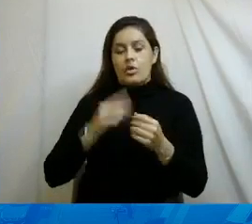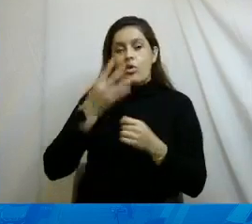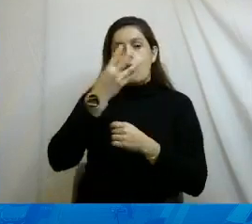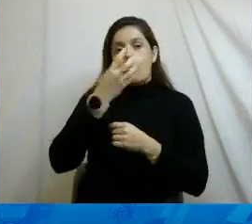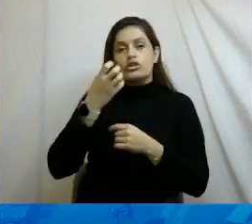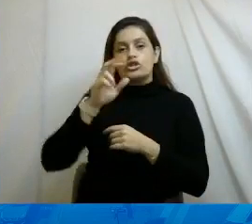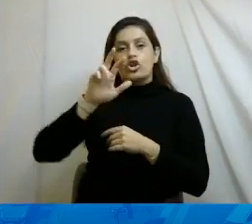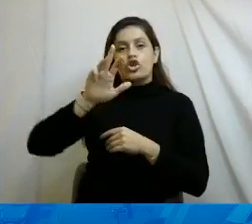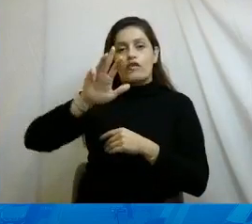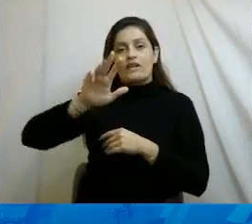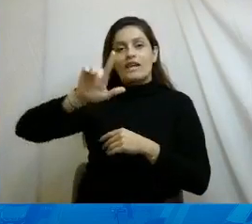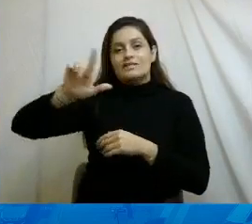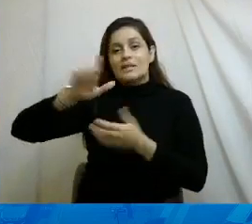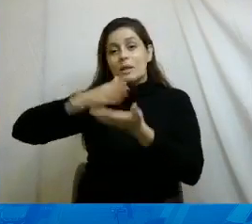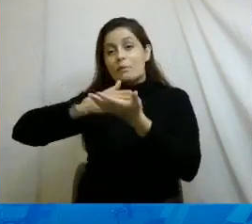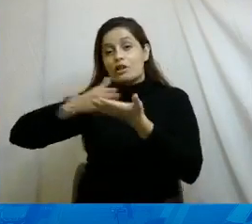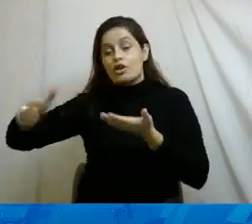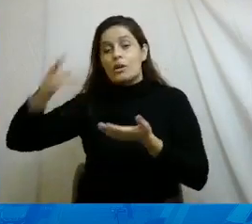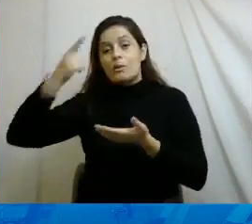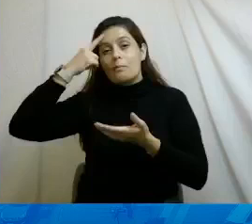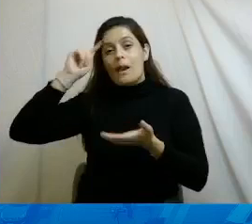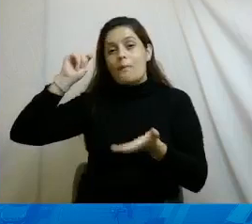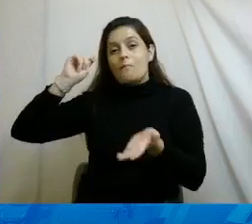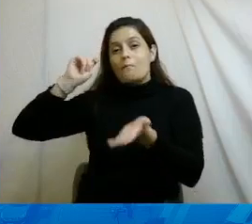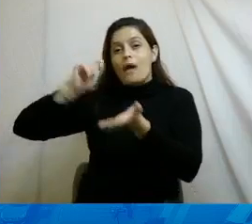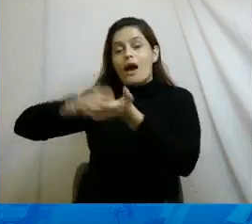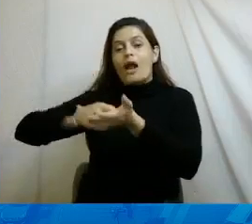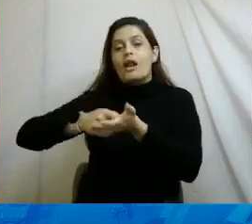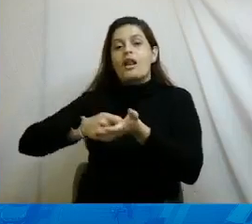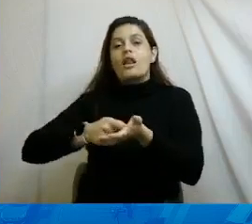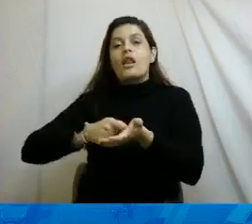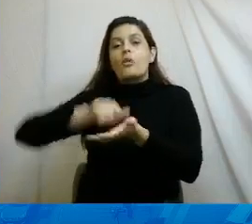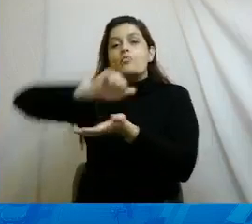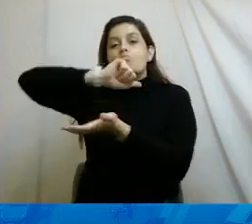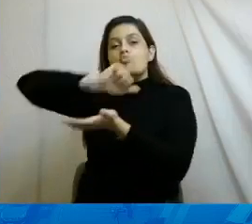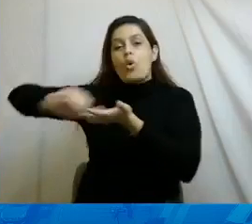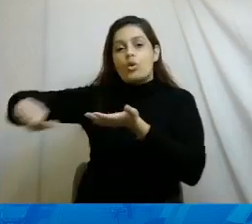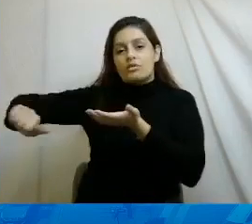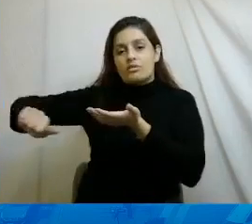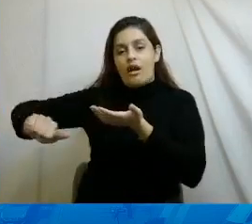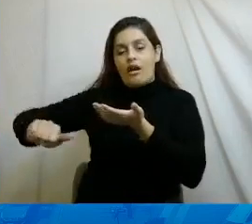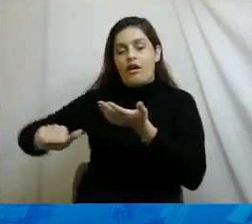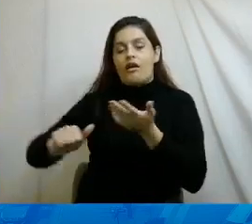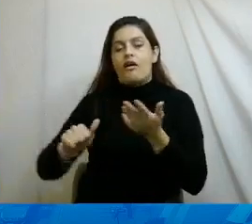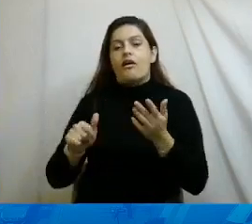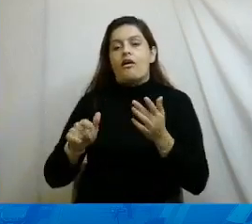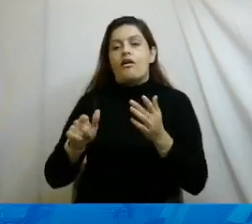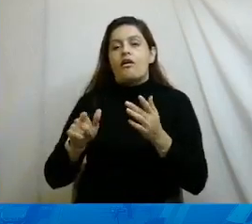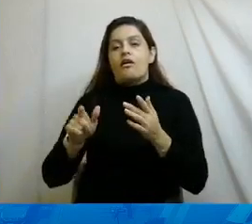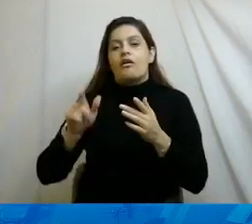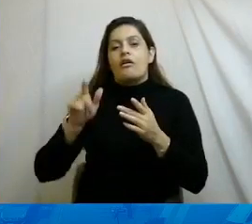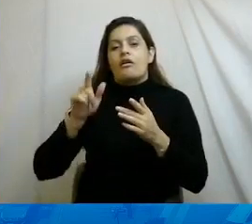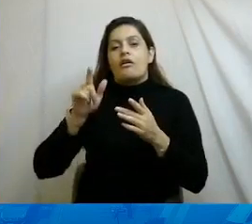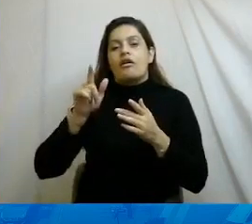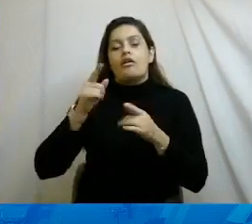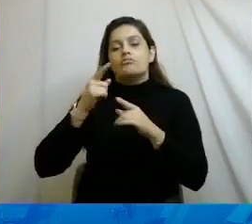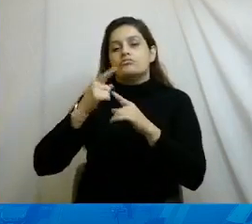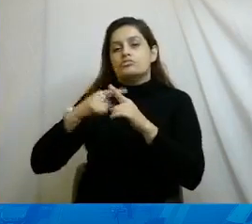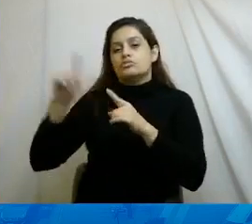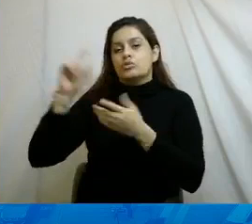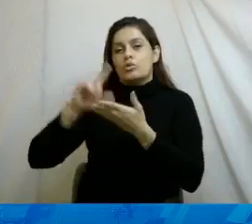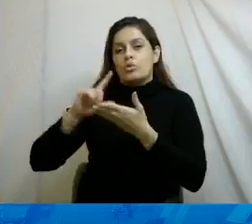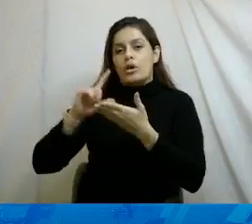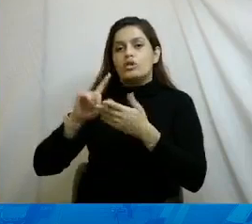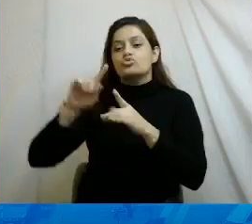497 millones de pesos para pagar una multa en un contrato compra-venta del terreno del vertedero, que también